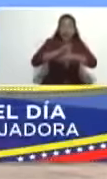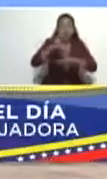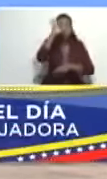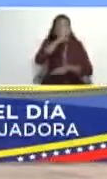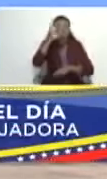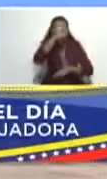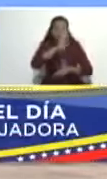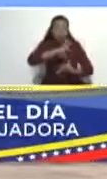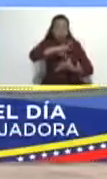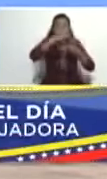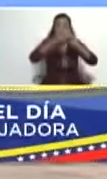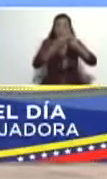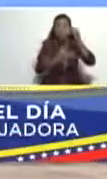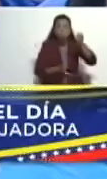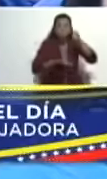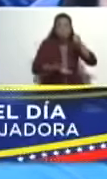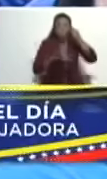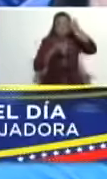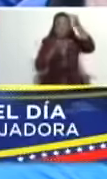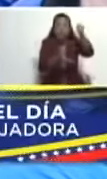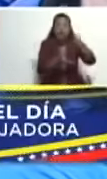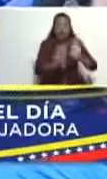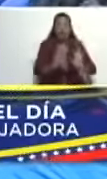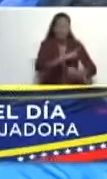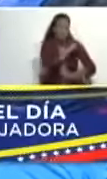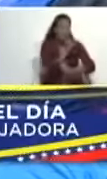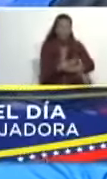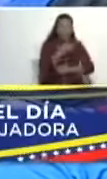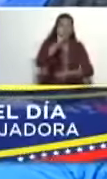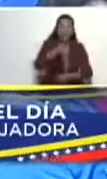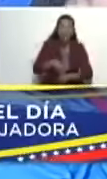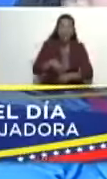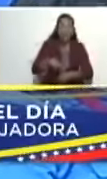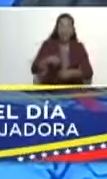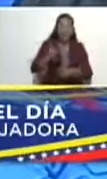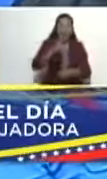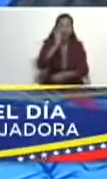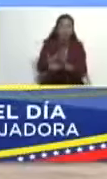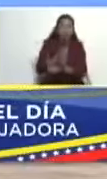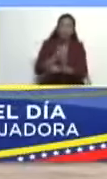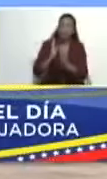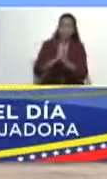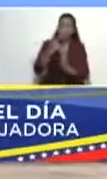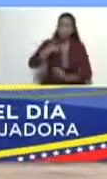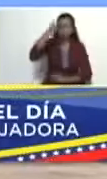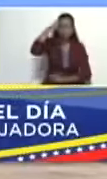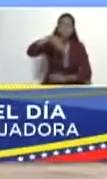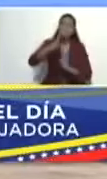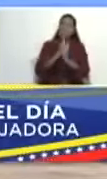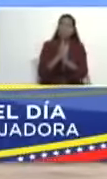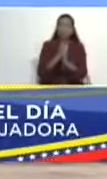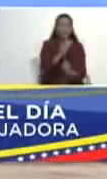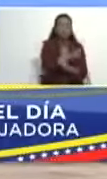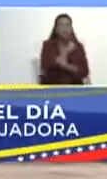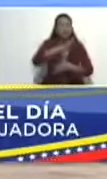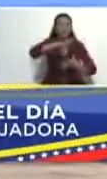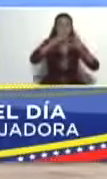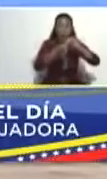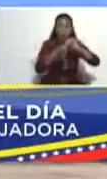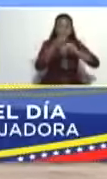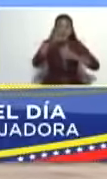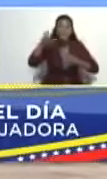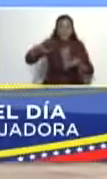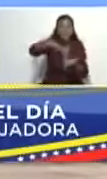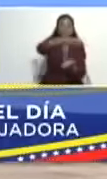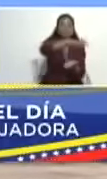cerdo. Hay que fortalecer, y es una de las órdenes que quiero dar hoy, no solo los CLAC